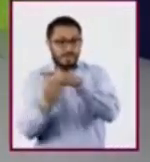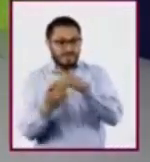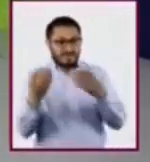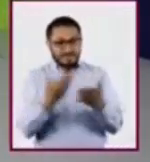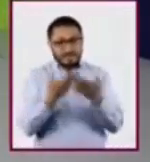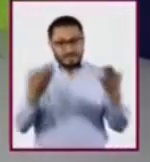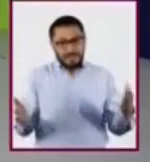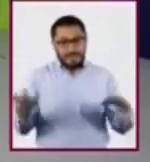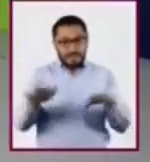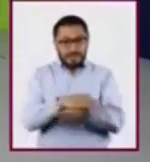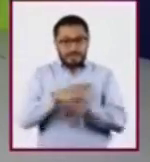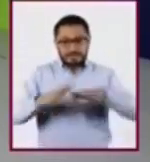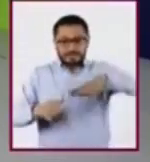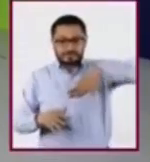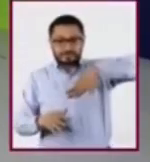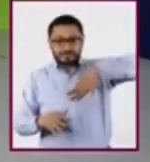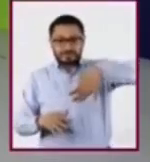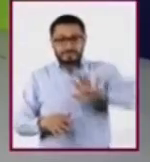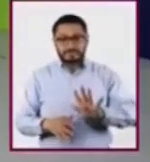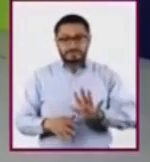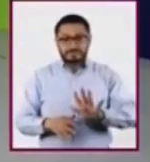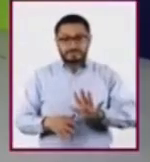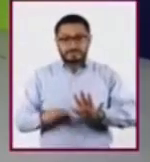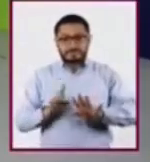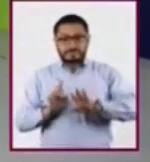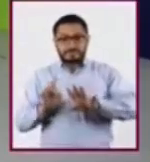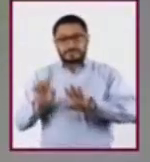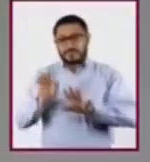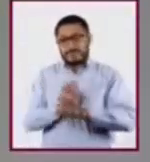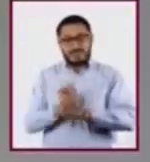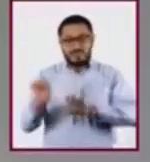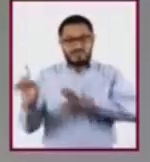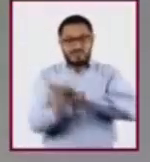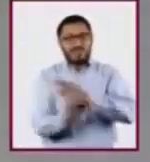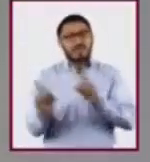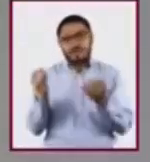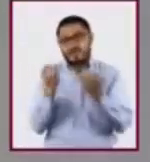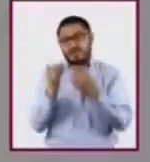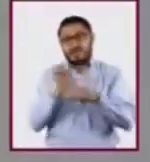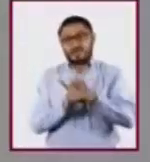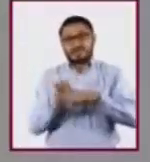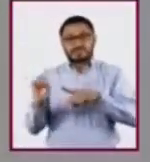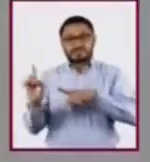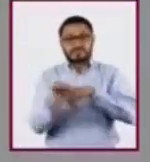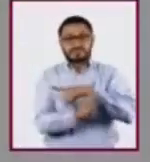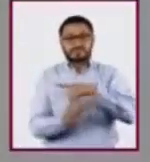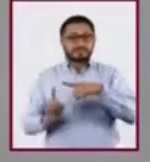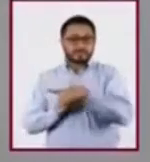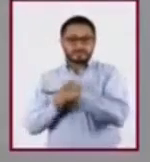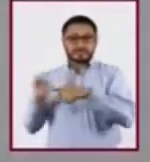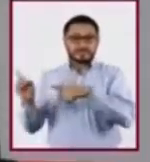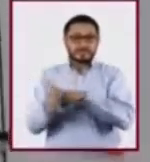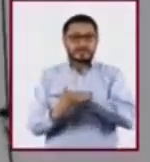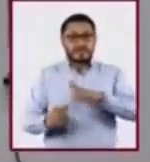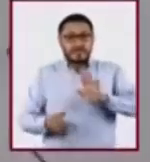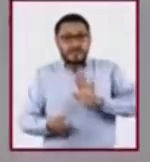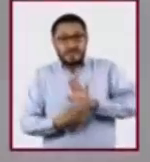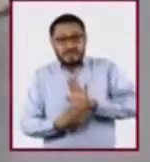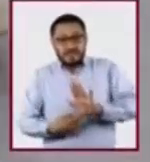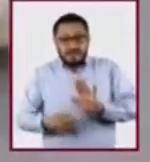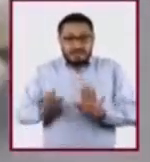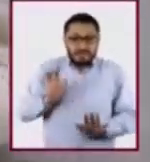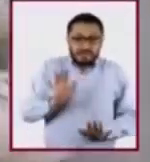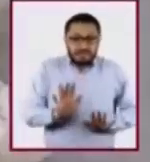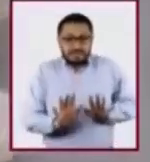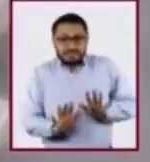y los metatarsos se levantan, como si las puntas vieran hacia el cielo. Muy bien, tengan cuidado con los movimientos. Vamos a empezar a